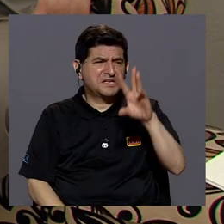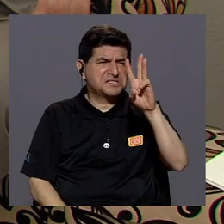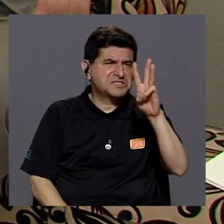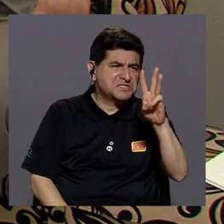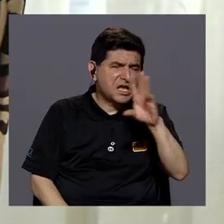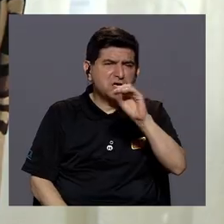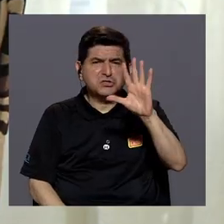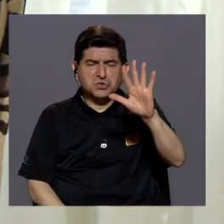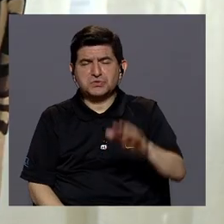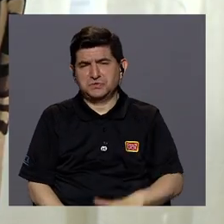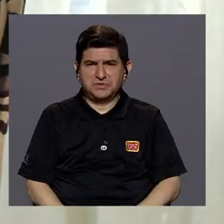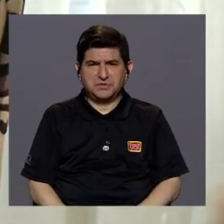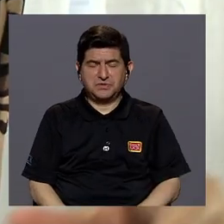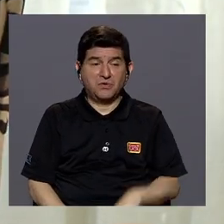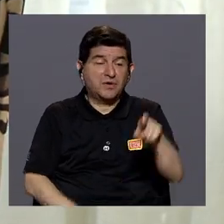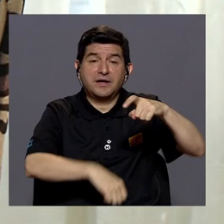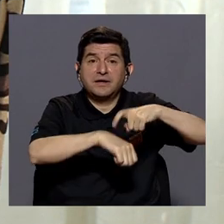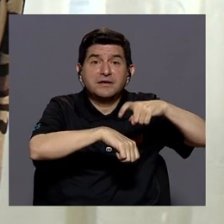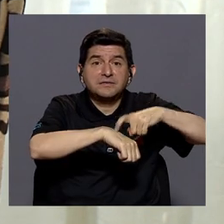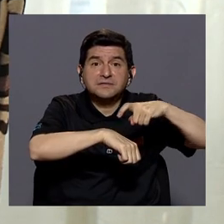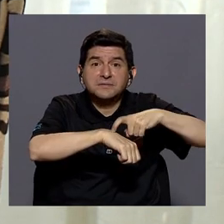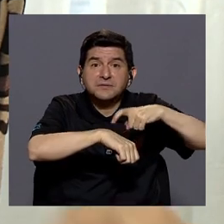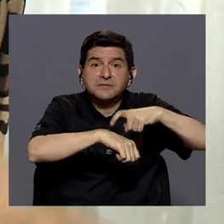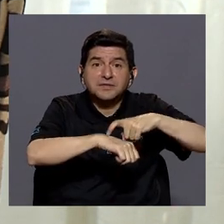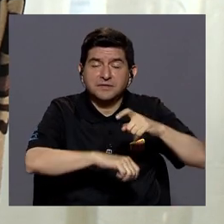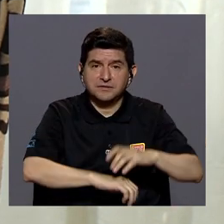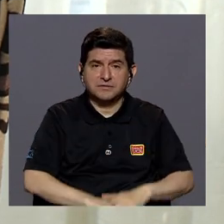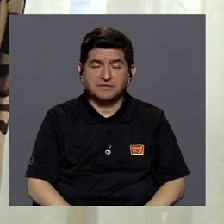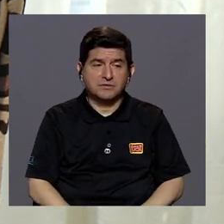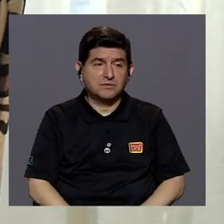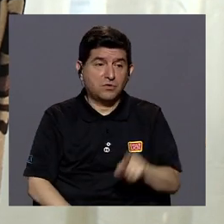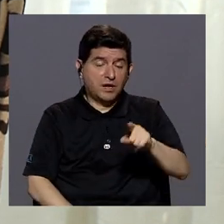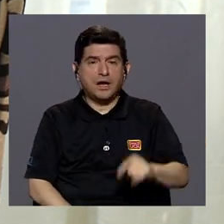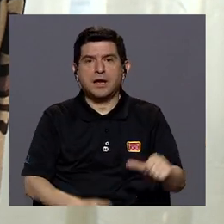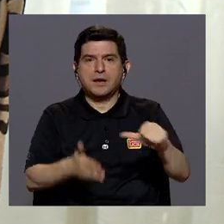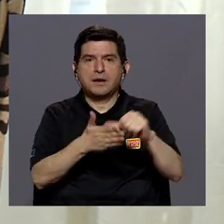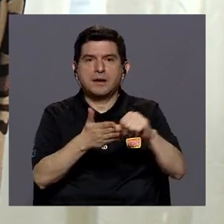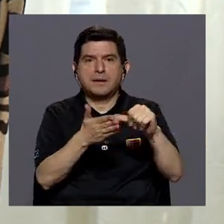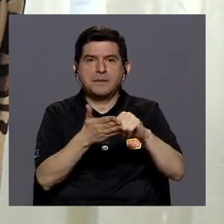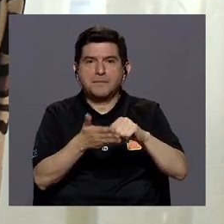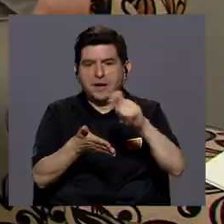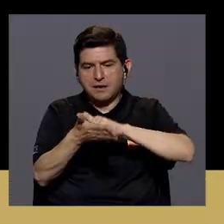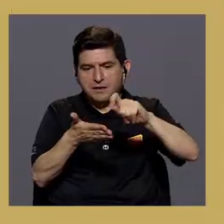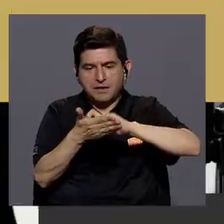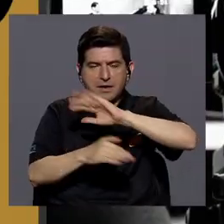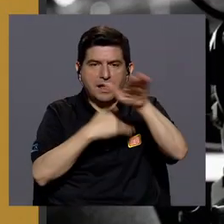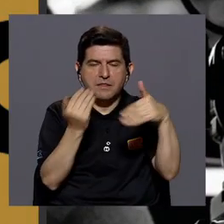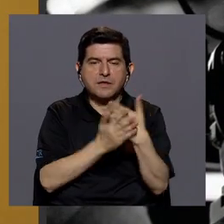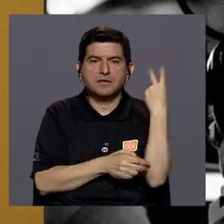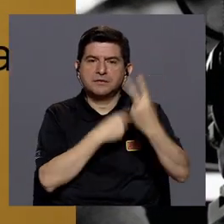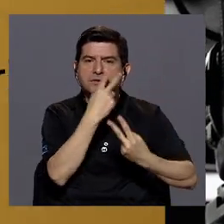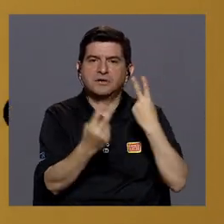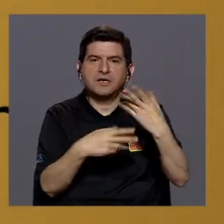6, venían de vuelta. A esa hora hacía una página de la gira que han hecho.